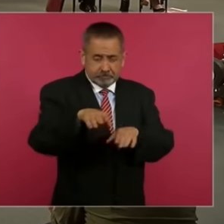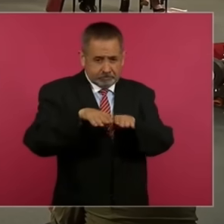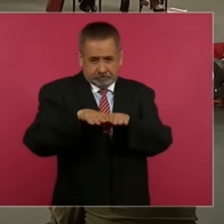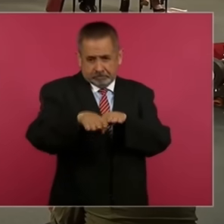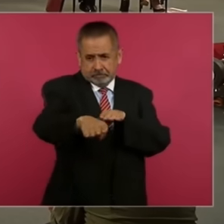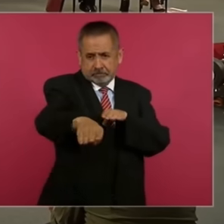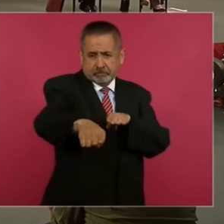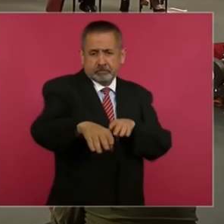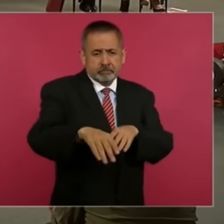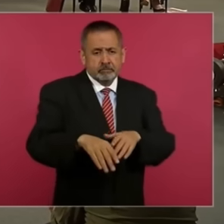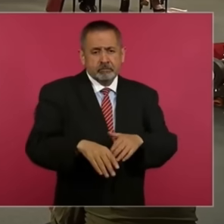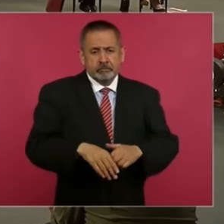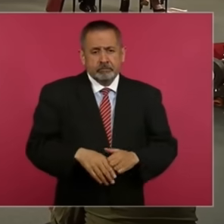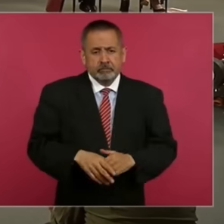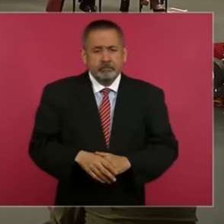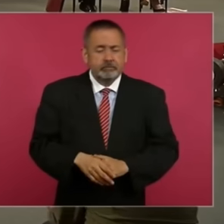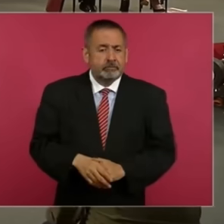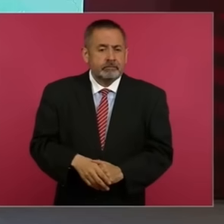aquí